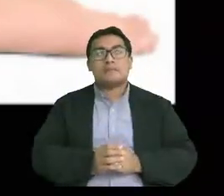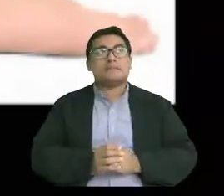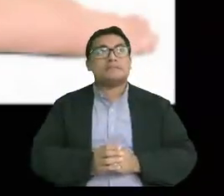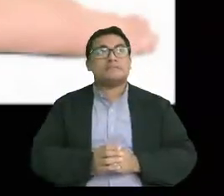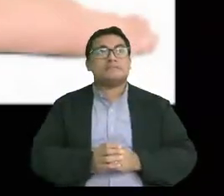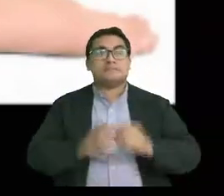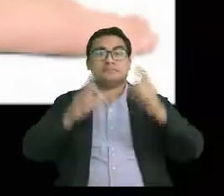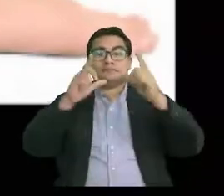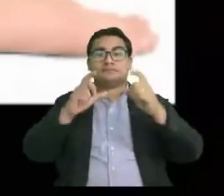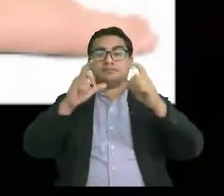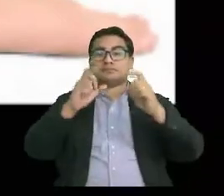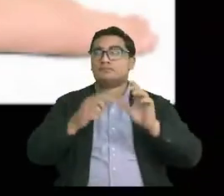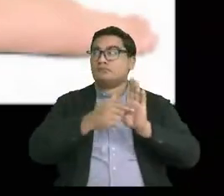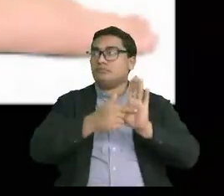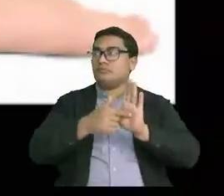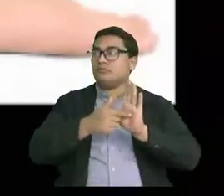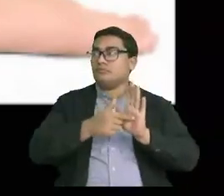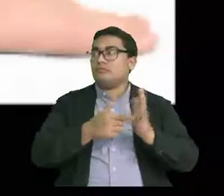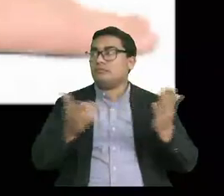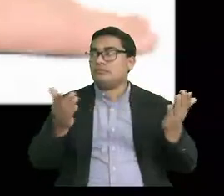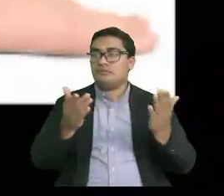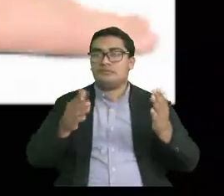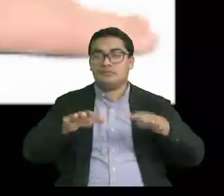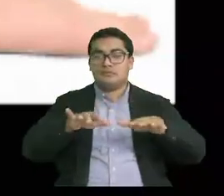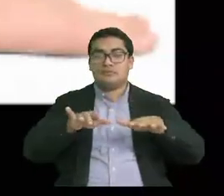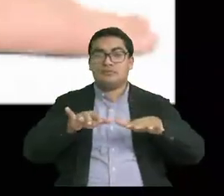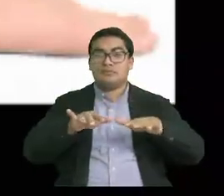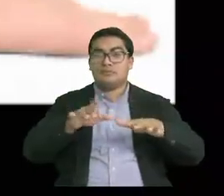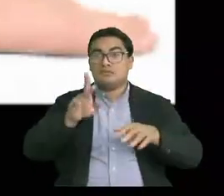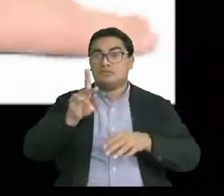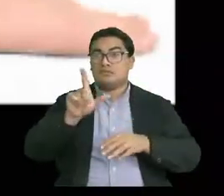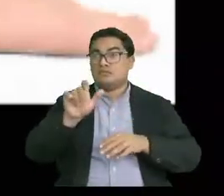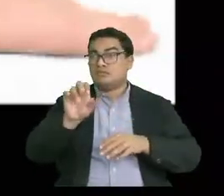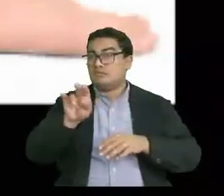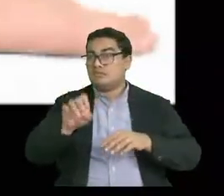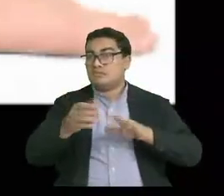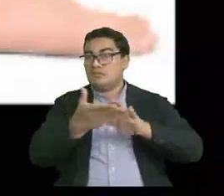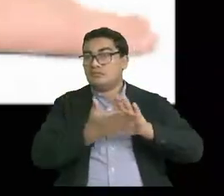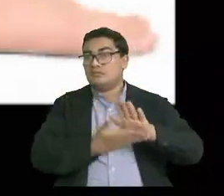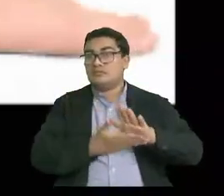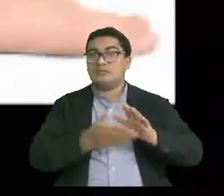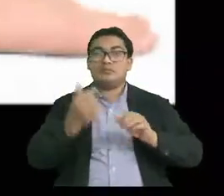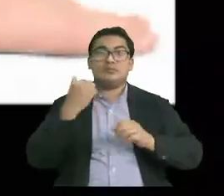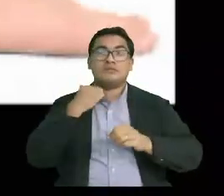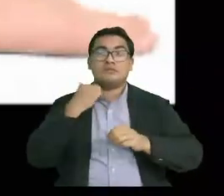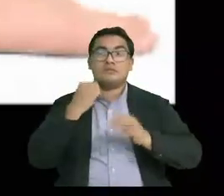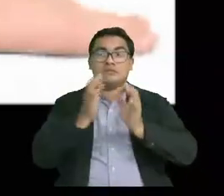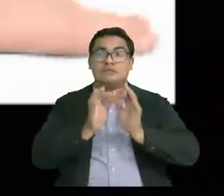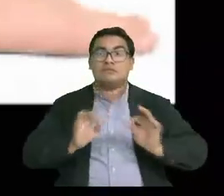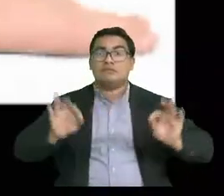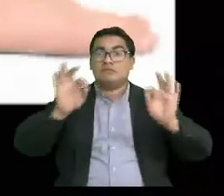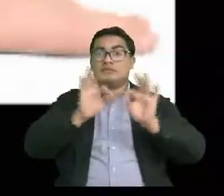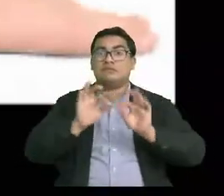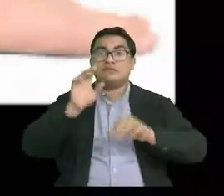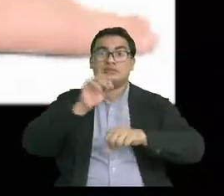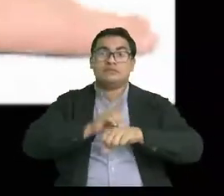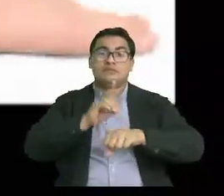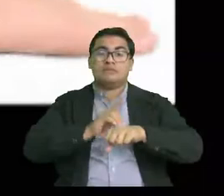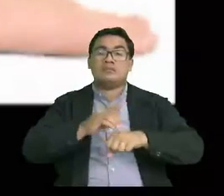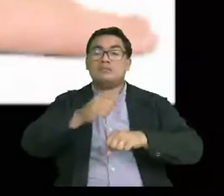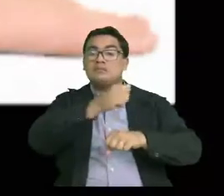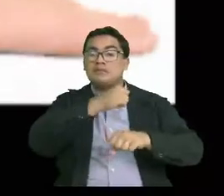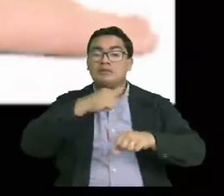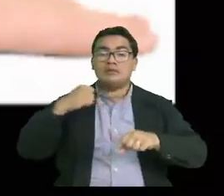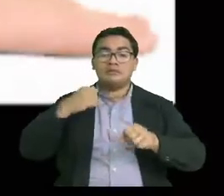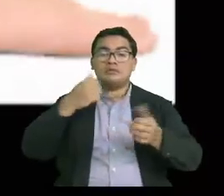imágenes, pues, observamos el pie plano. Ahora, clínicamente siempre hay que descartarlo con pruebas sencillas, pues,